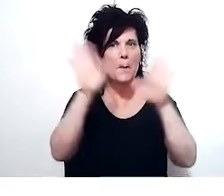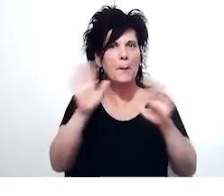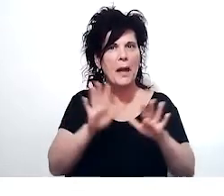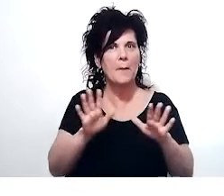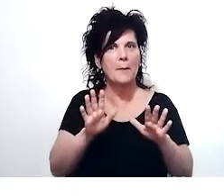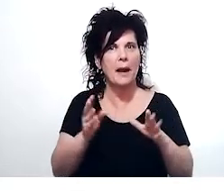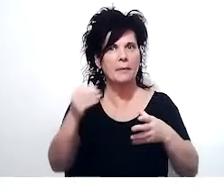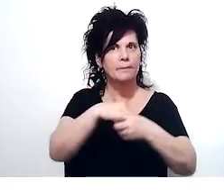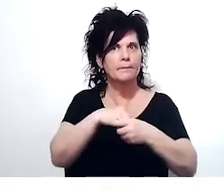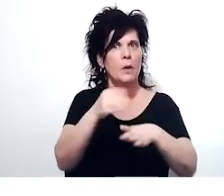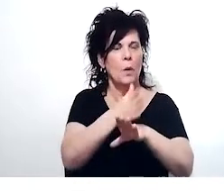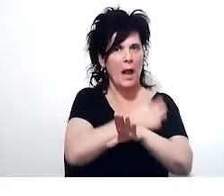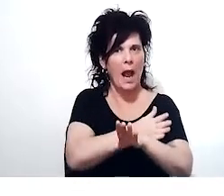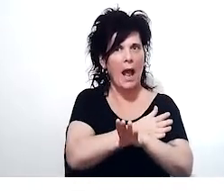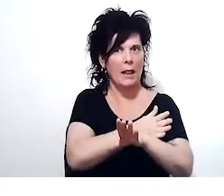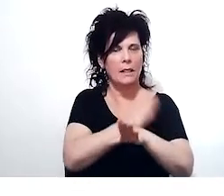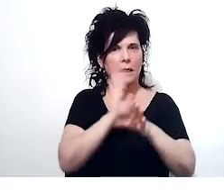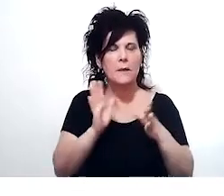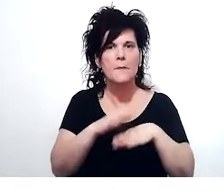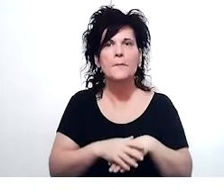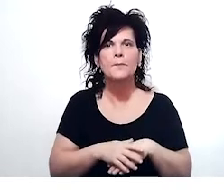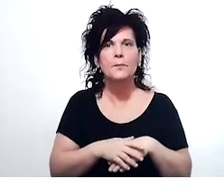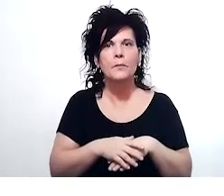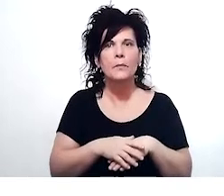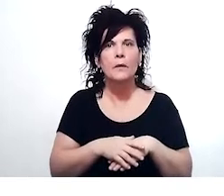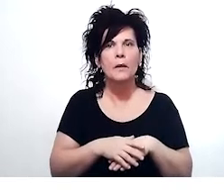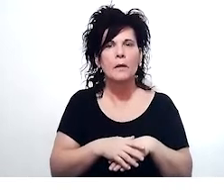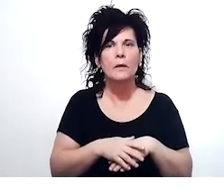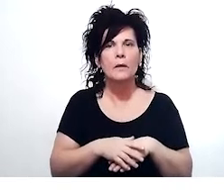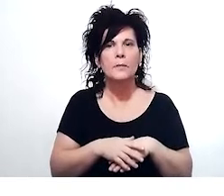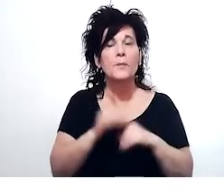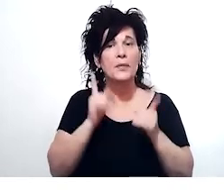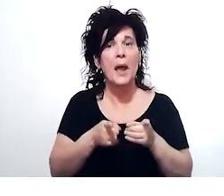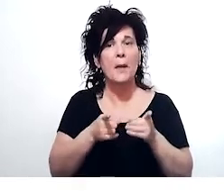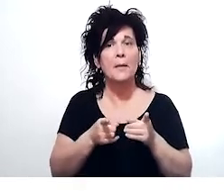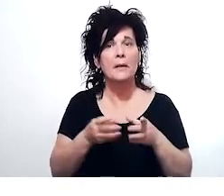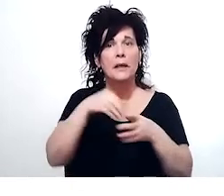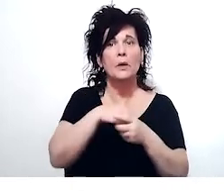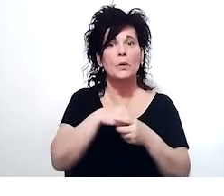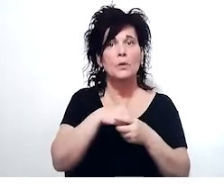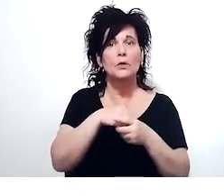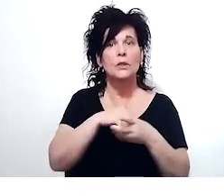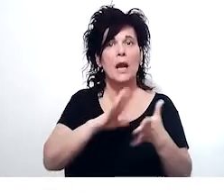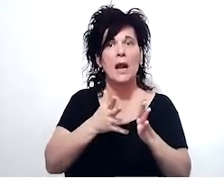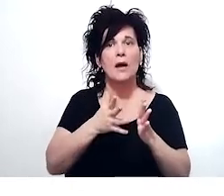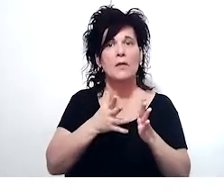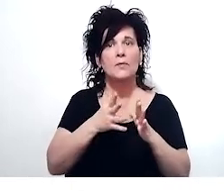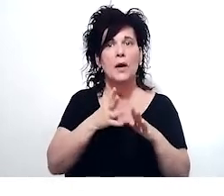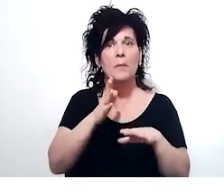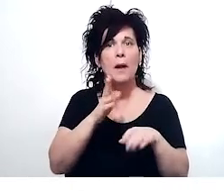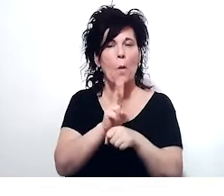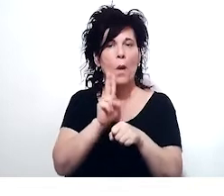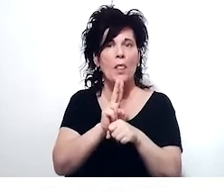debe notificar cuando no se ha podido hacer un cumplimiento exhaustivo de la normativa, y como les dije, incluye la figura esta del delegado